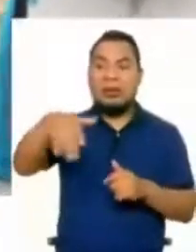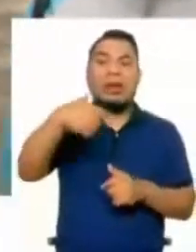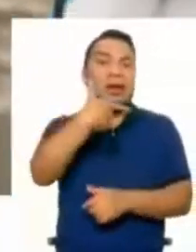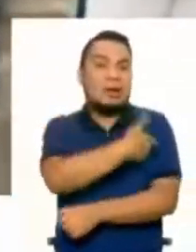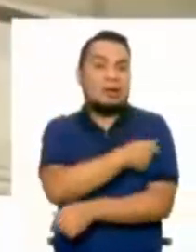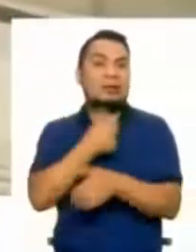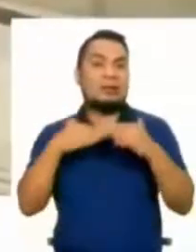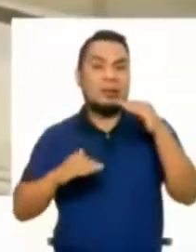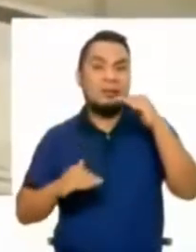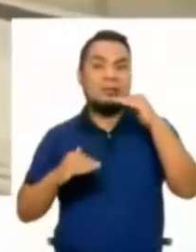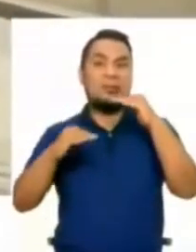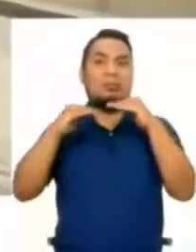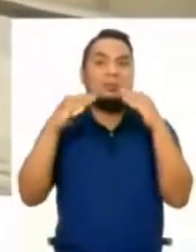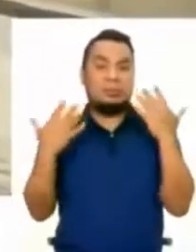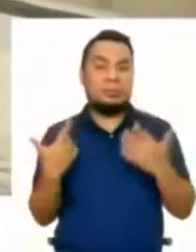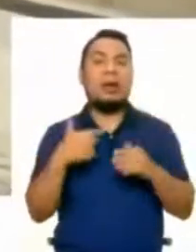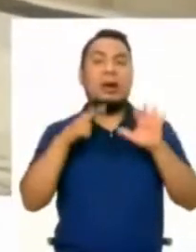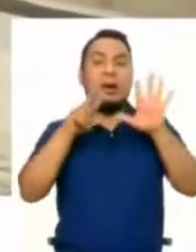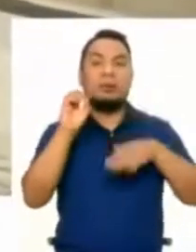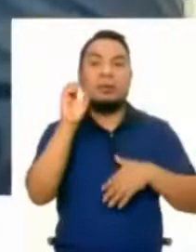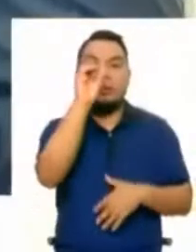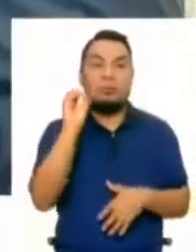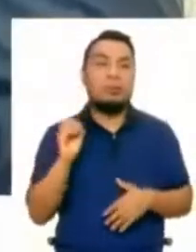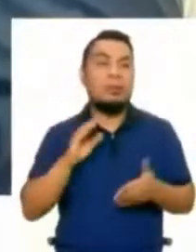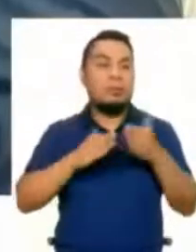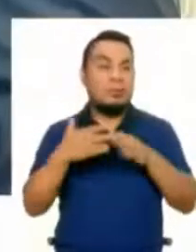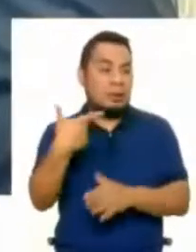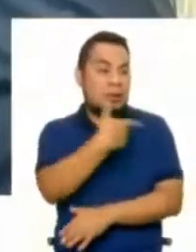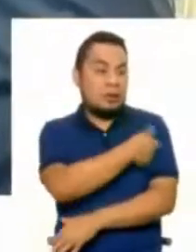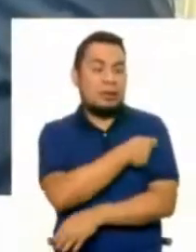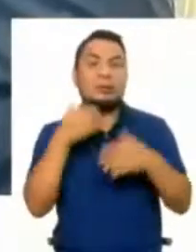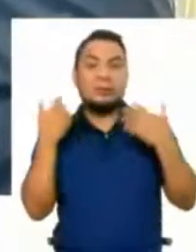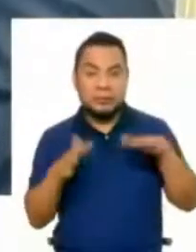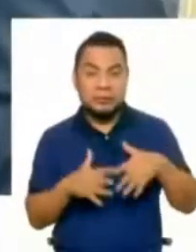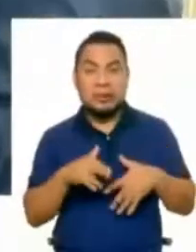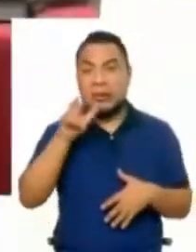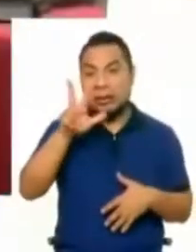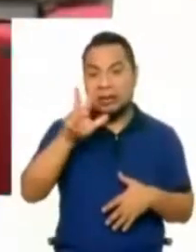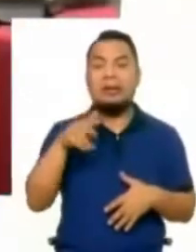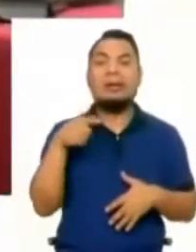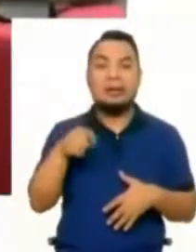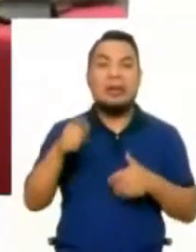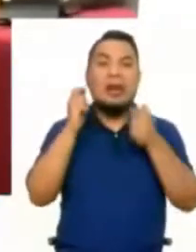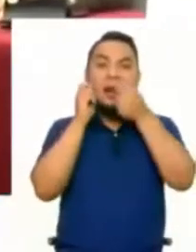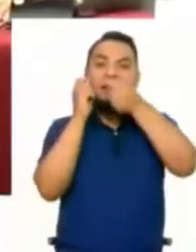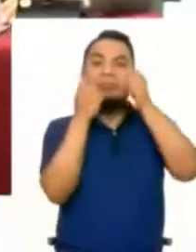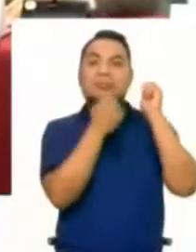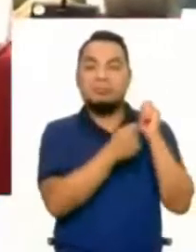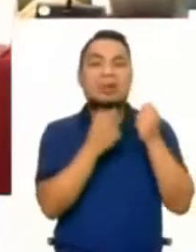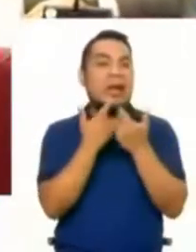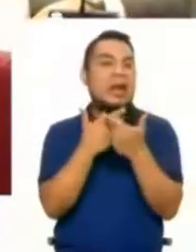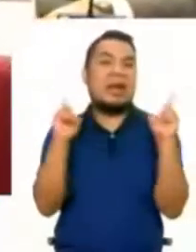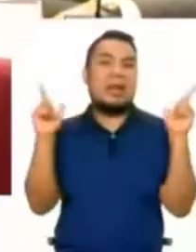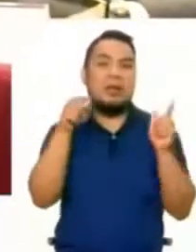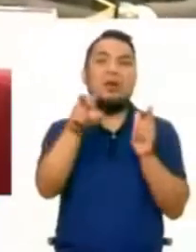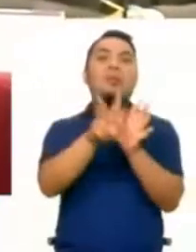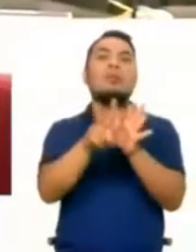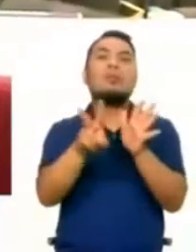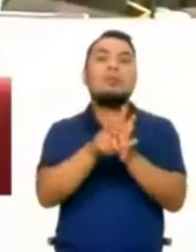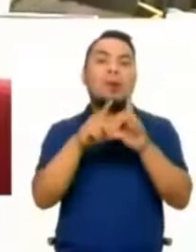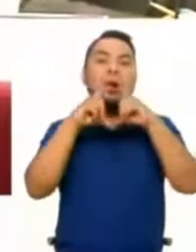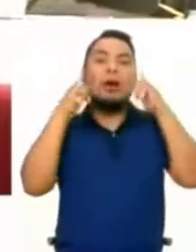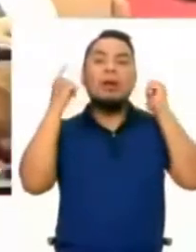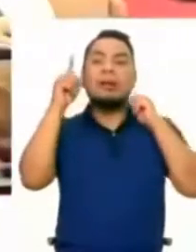por el gobierno, contar con el 80% de la población vacunada con las 3 dosis. El anuncio fue dado tras la sesión de Consejo